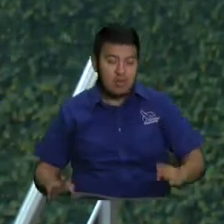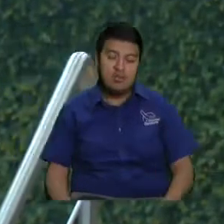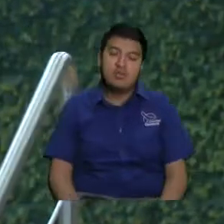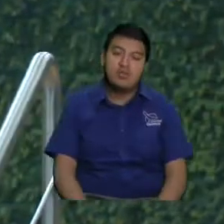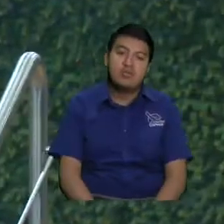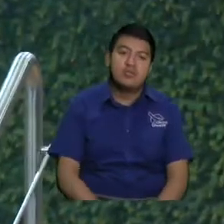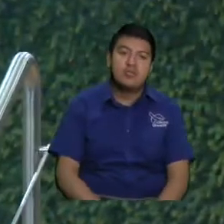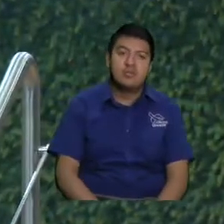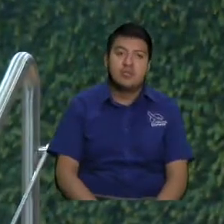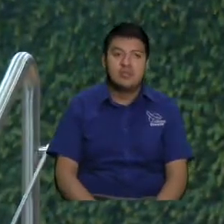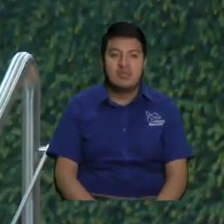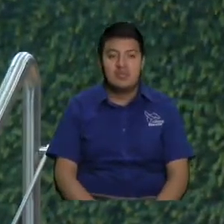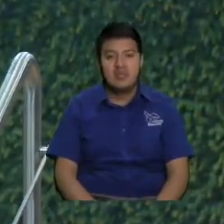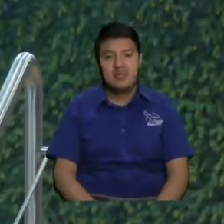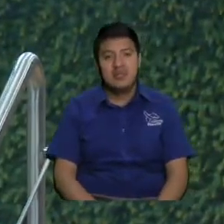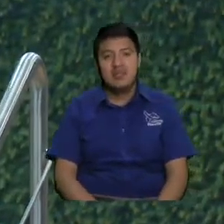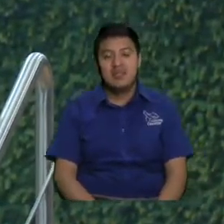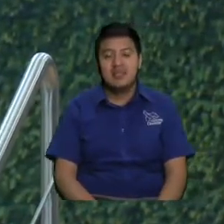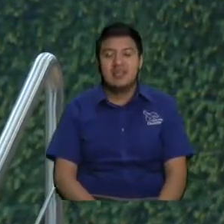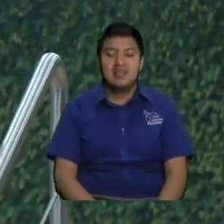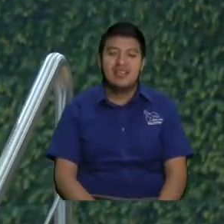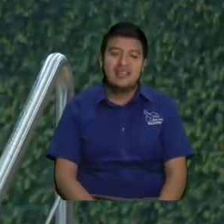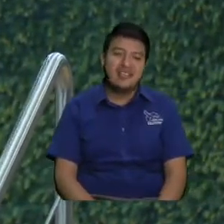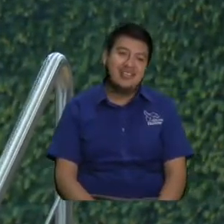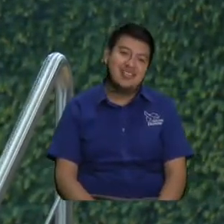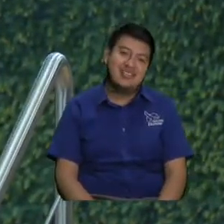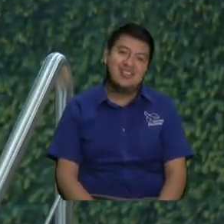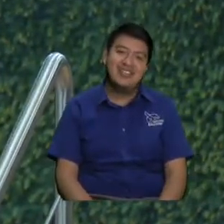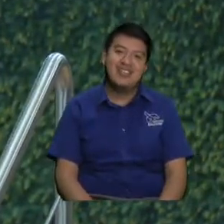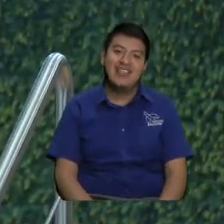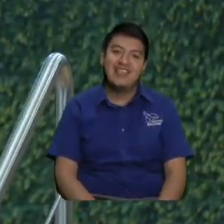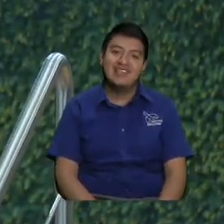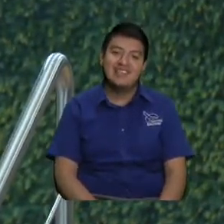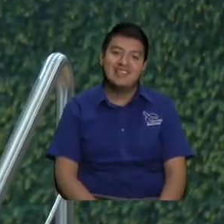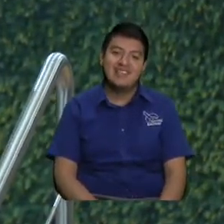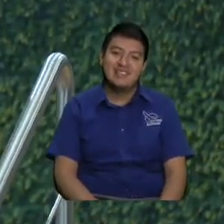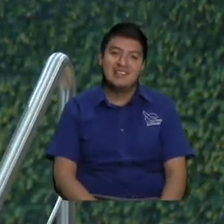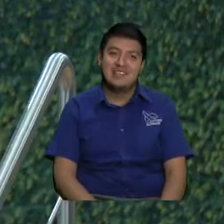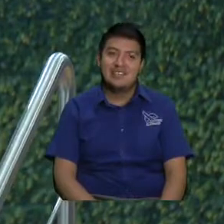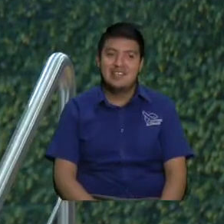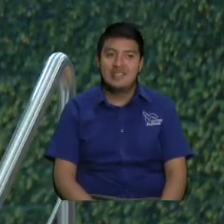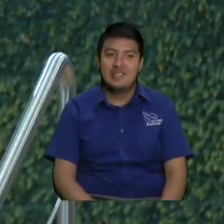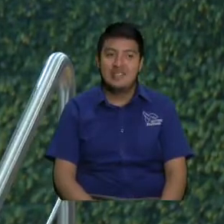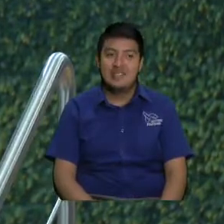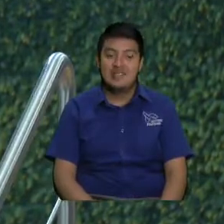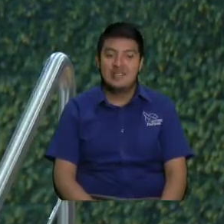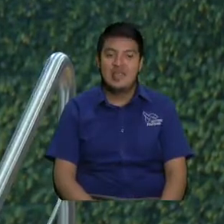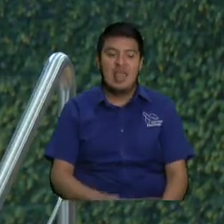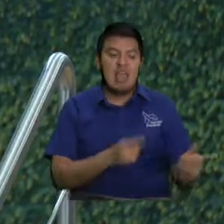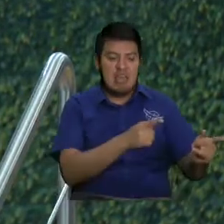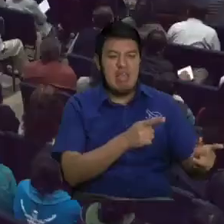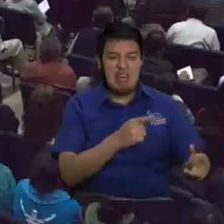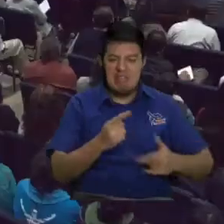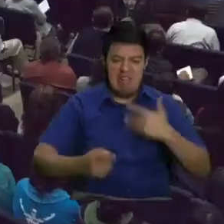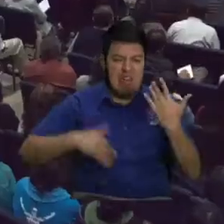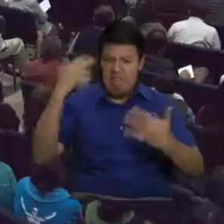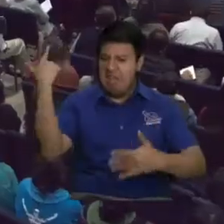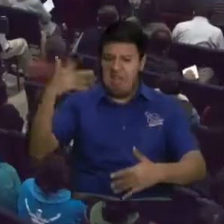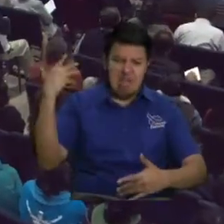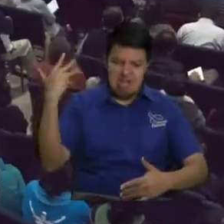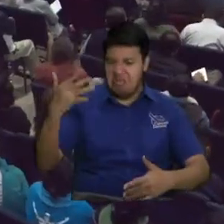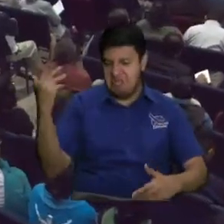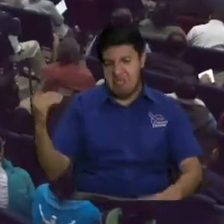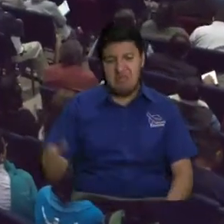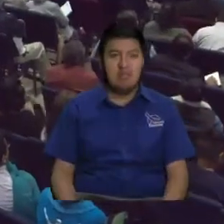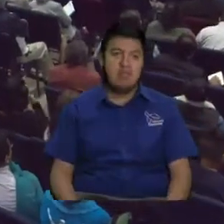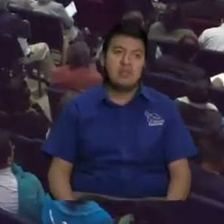quedará por el edificio del Triángulo, más o menos, para no decir nombre de nada. Y me lo dijo, y eso tiene abolengo, y tiene